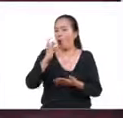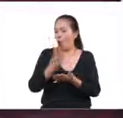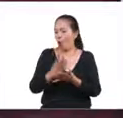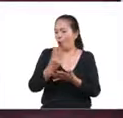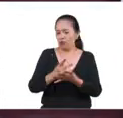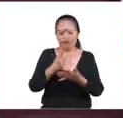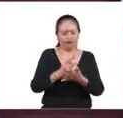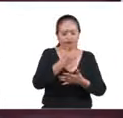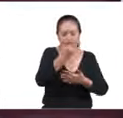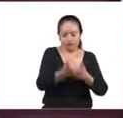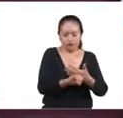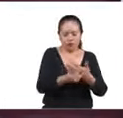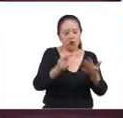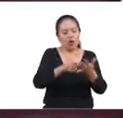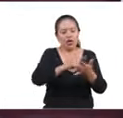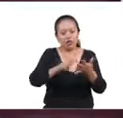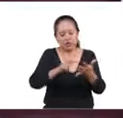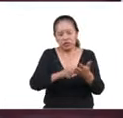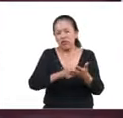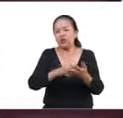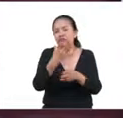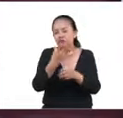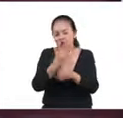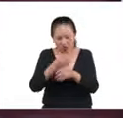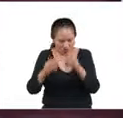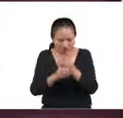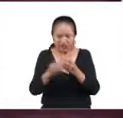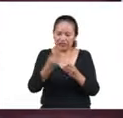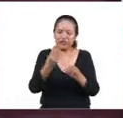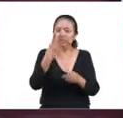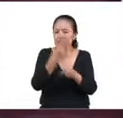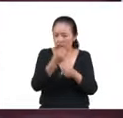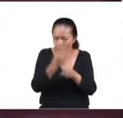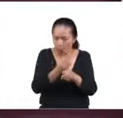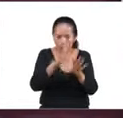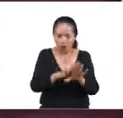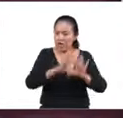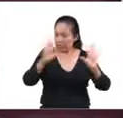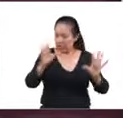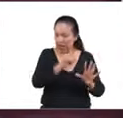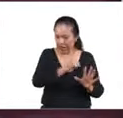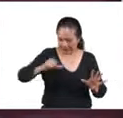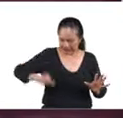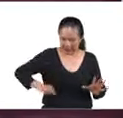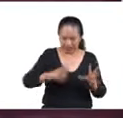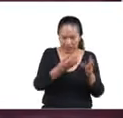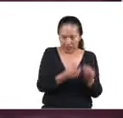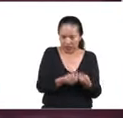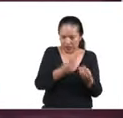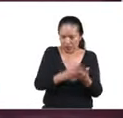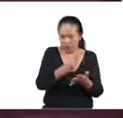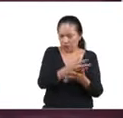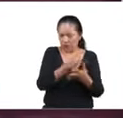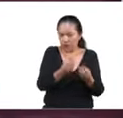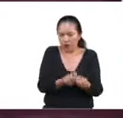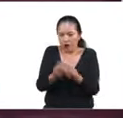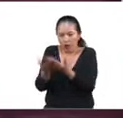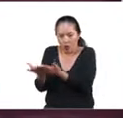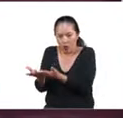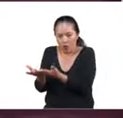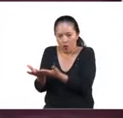señaló el diagnóstico que realizamos conjuntamente. Así es que las alcaldías ya entregaron sus proyectos y estos son